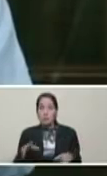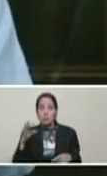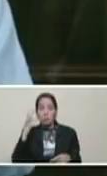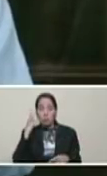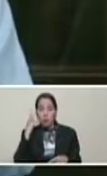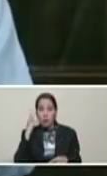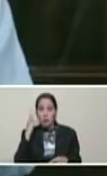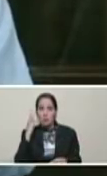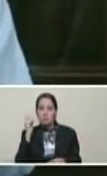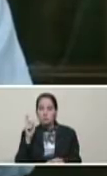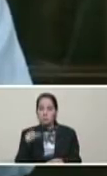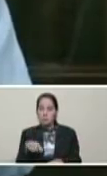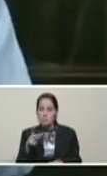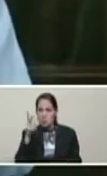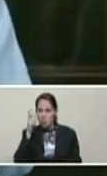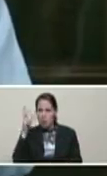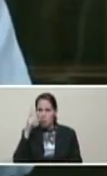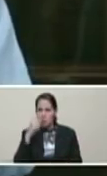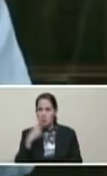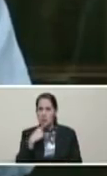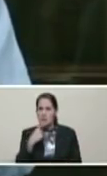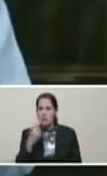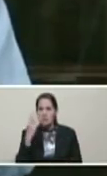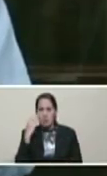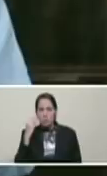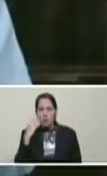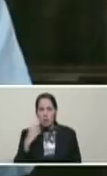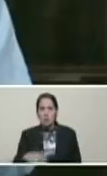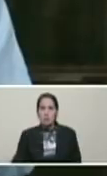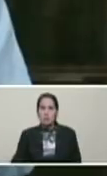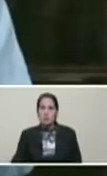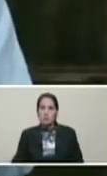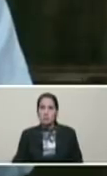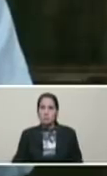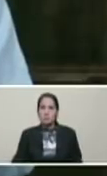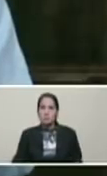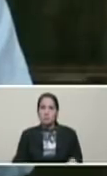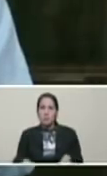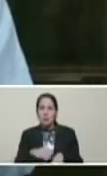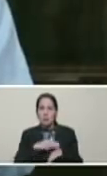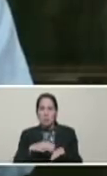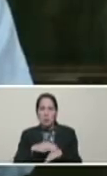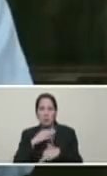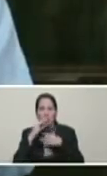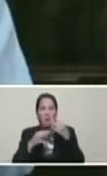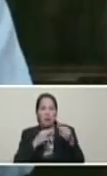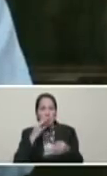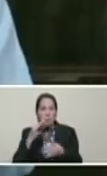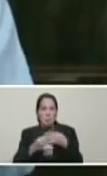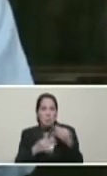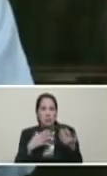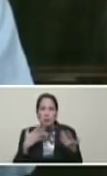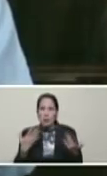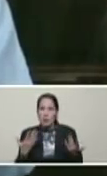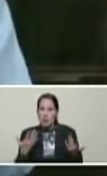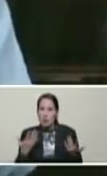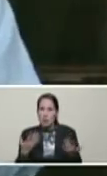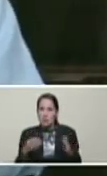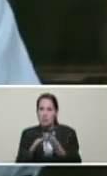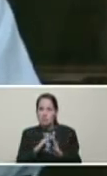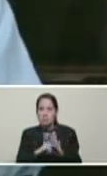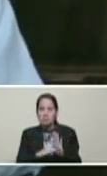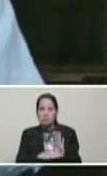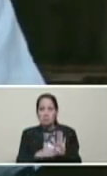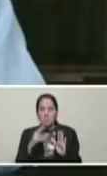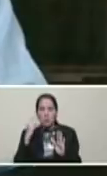ara y vamos a escuchar esta experiencia ministro víctor kanán explique muy bien esta experiencia de la gente económica